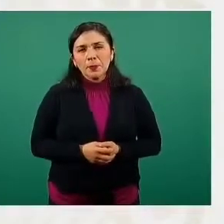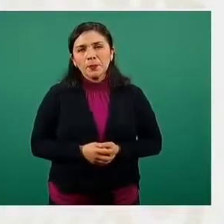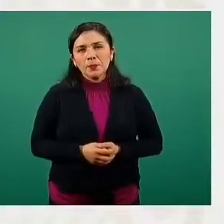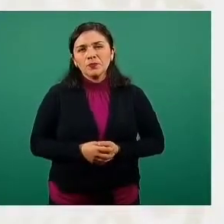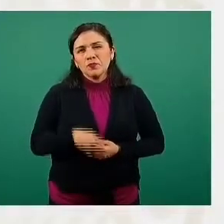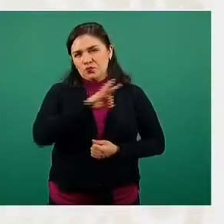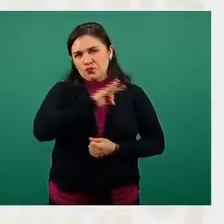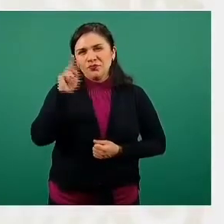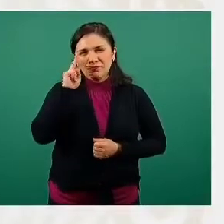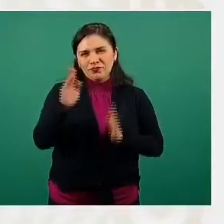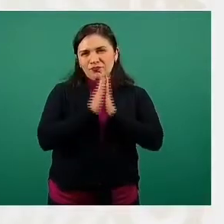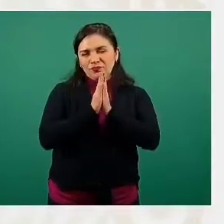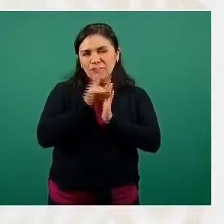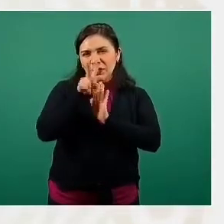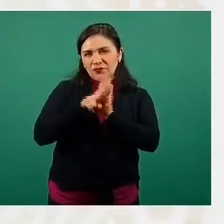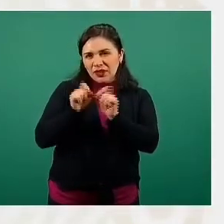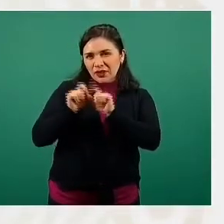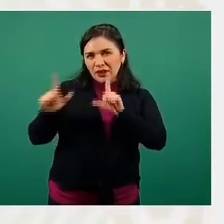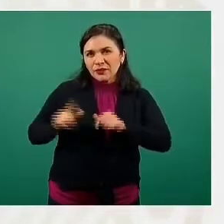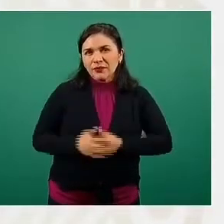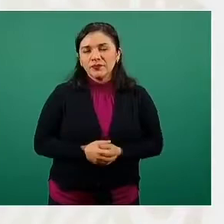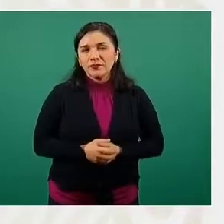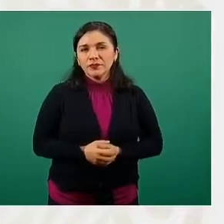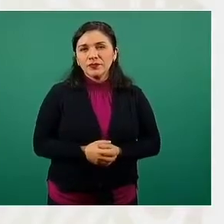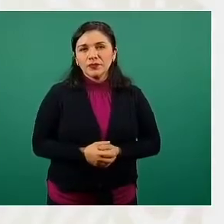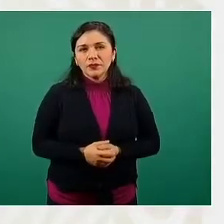¿Podemos poner el video?